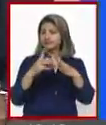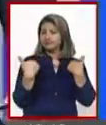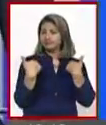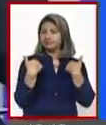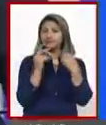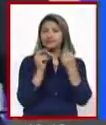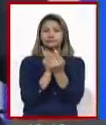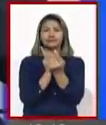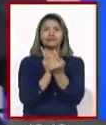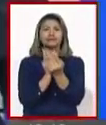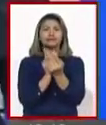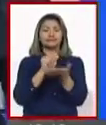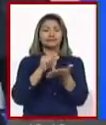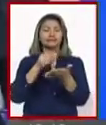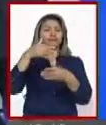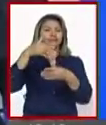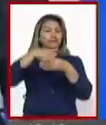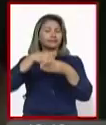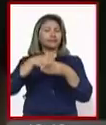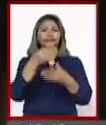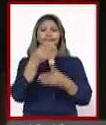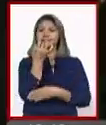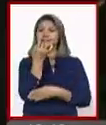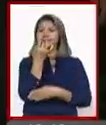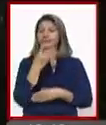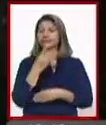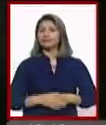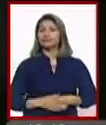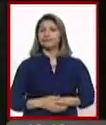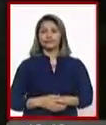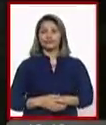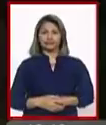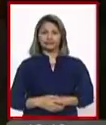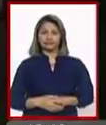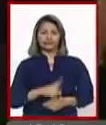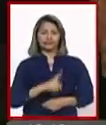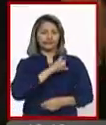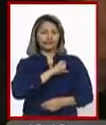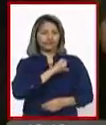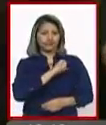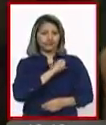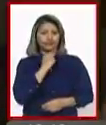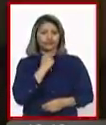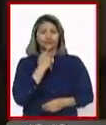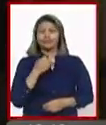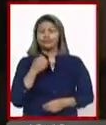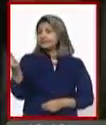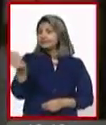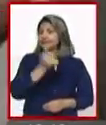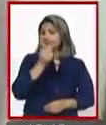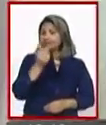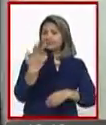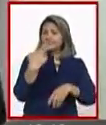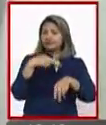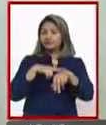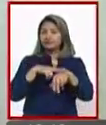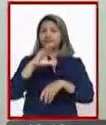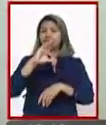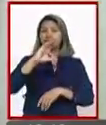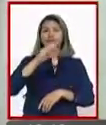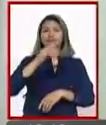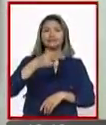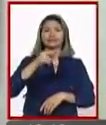les ha encontrado sobres de marihuana. Efectivos de la Unidad Táctica de Operaciones Policiales en un patrullaje rutinario por la zona de La